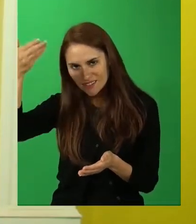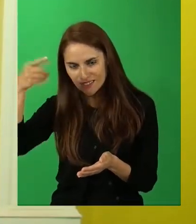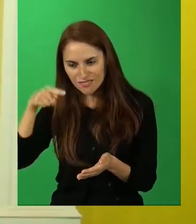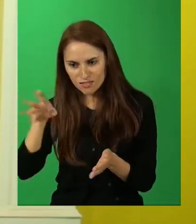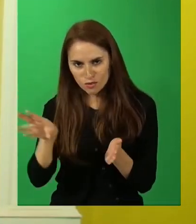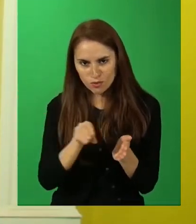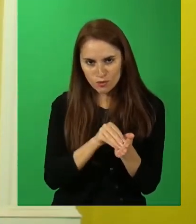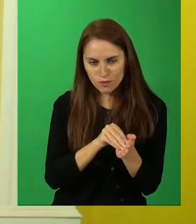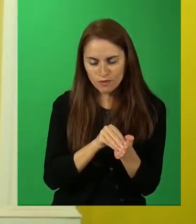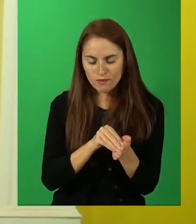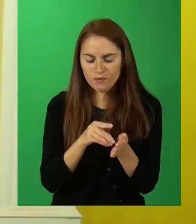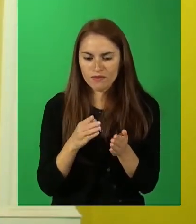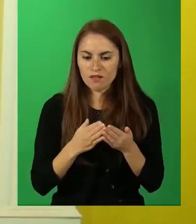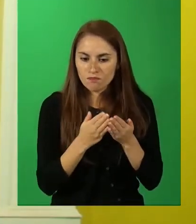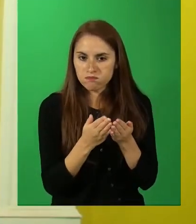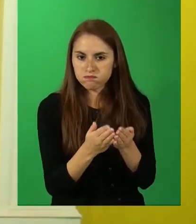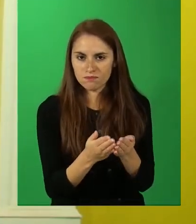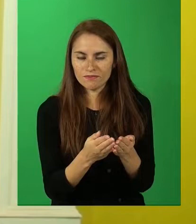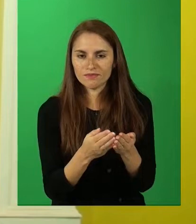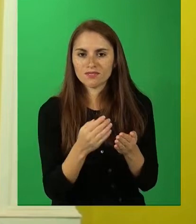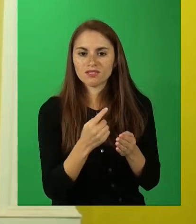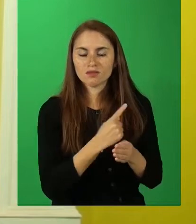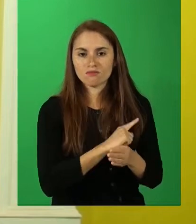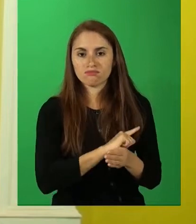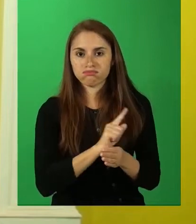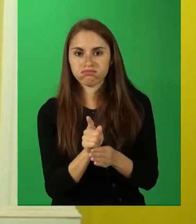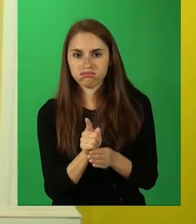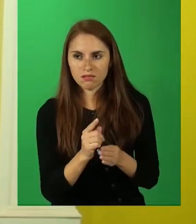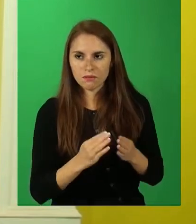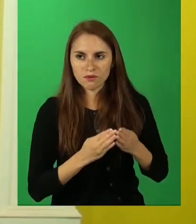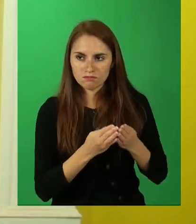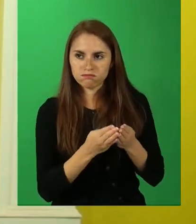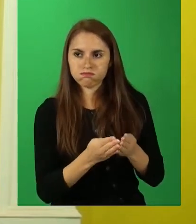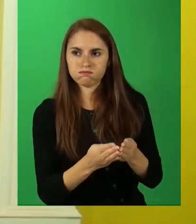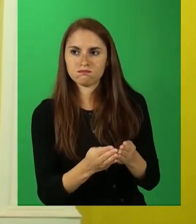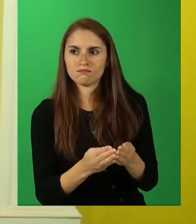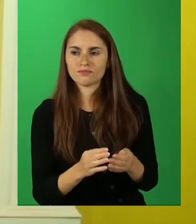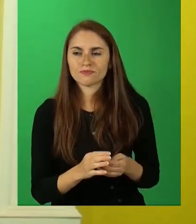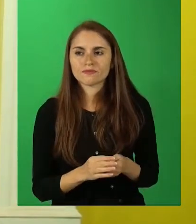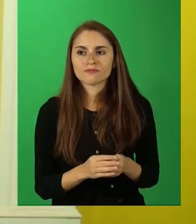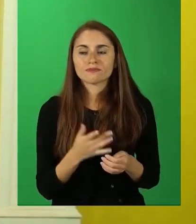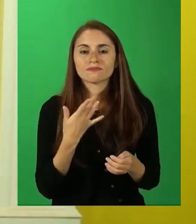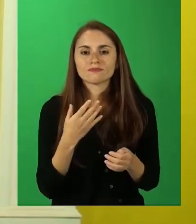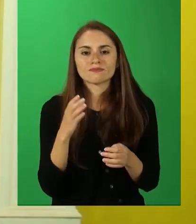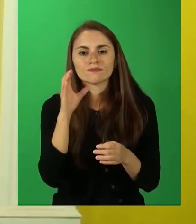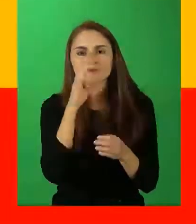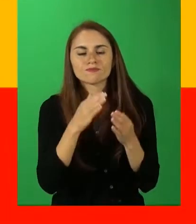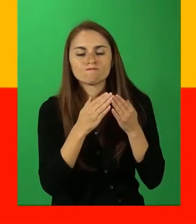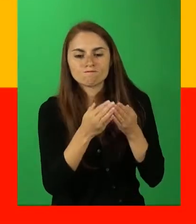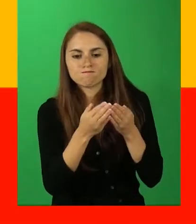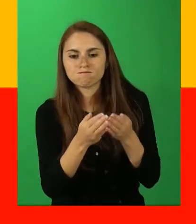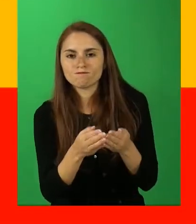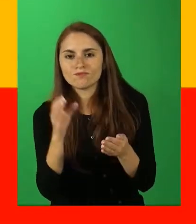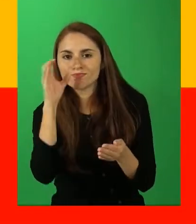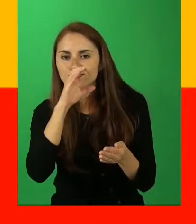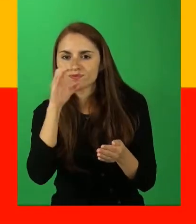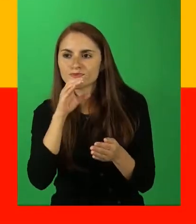permiten viajes cada vez más veloces, ¿ya? Para traer especias, eso es lo que